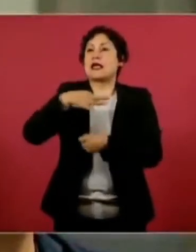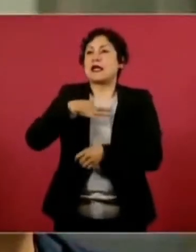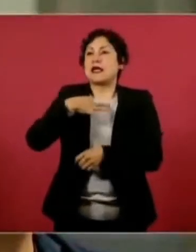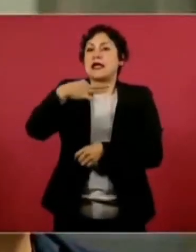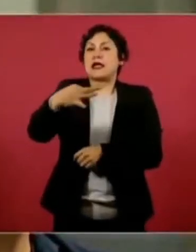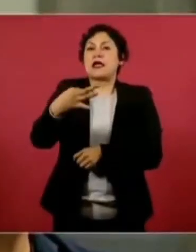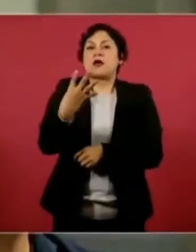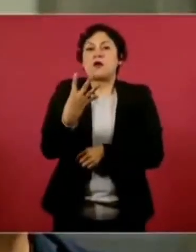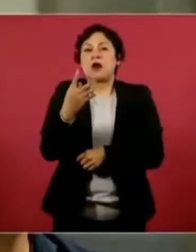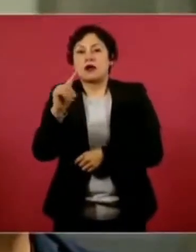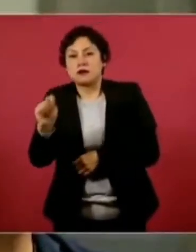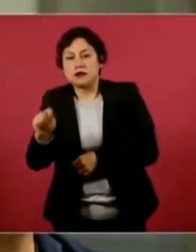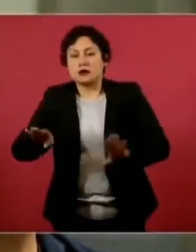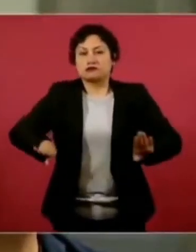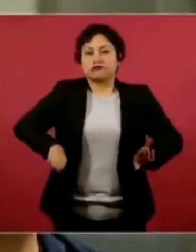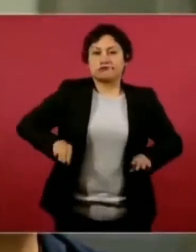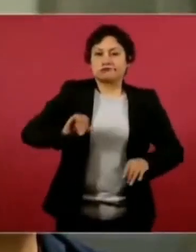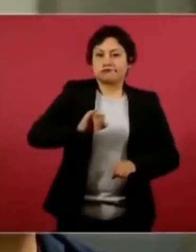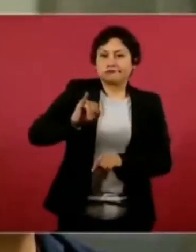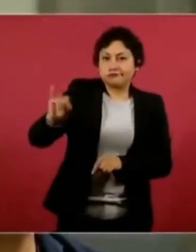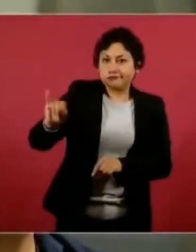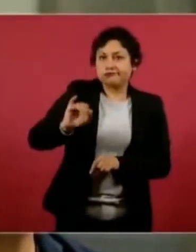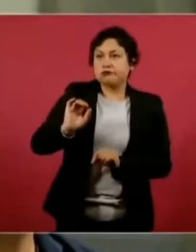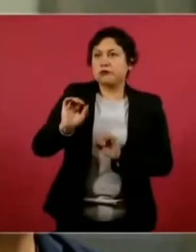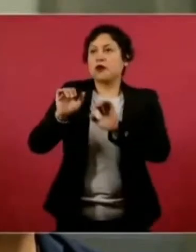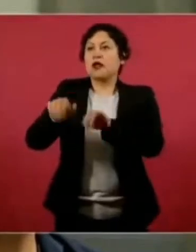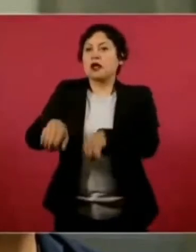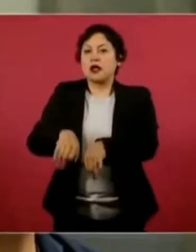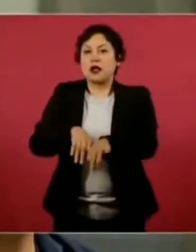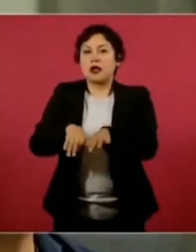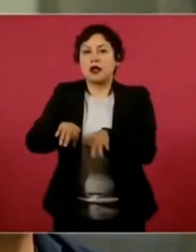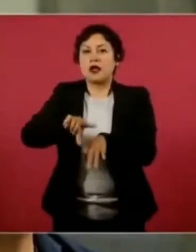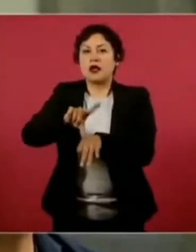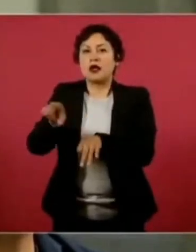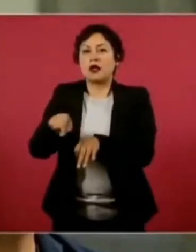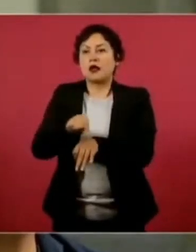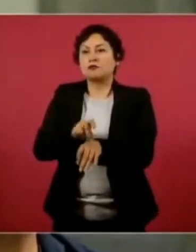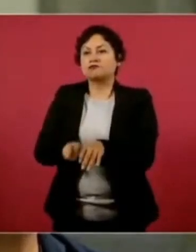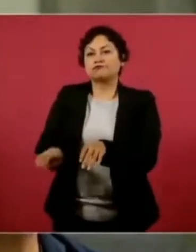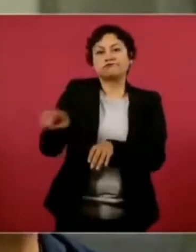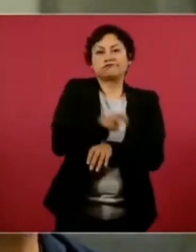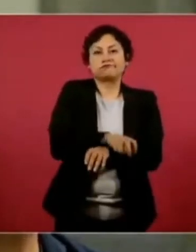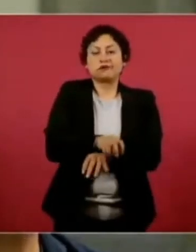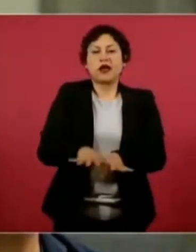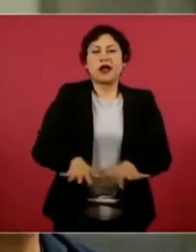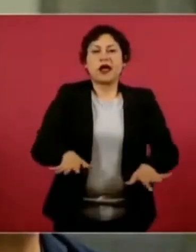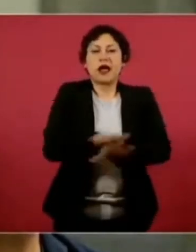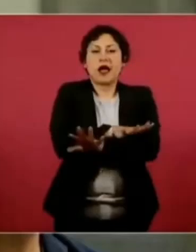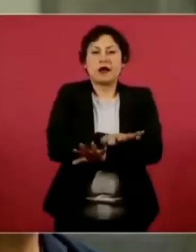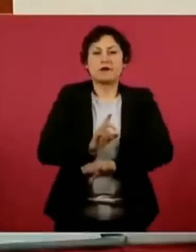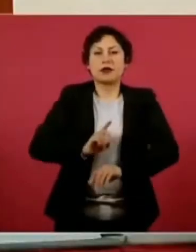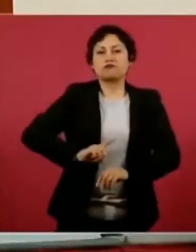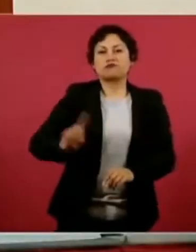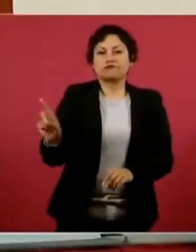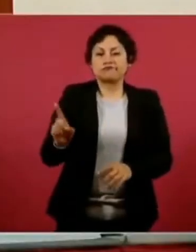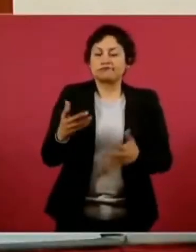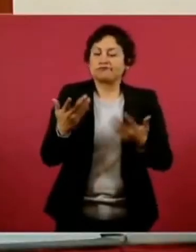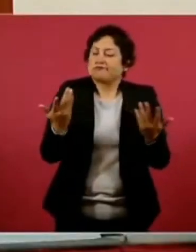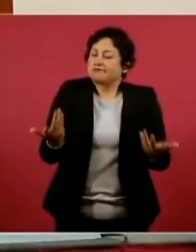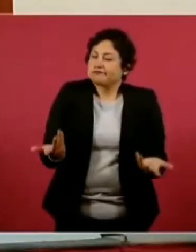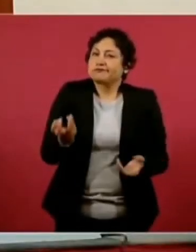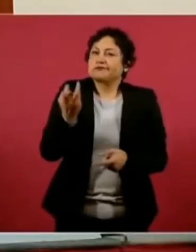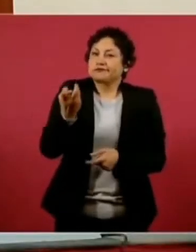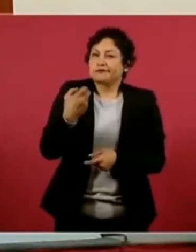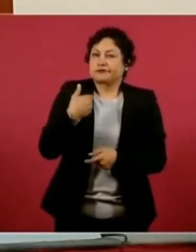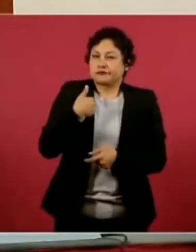por gente que cree en ellos, y al final traicionan y se van a la derecha, al bloque conservador. Entonces, eso, presidente,